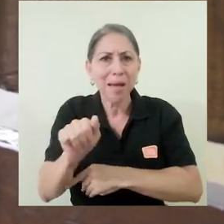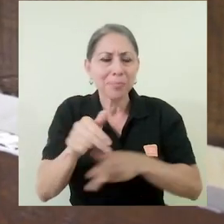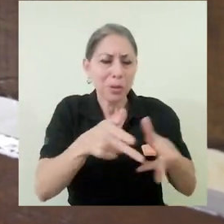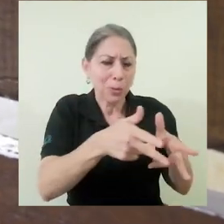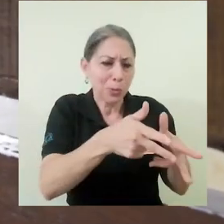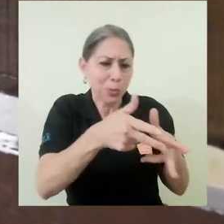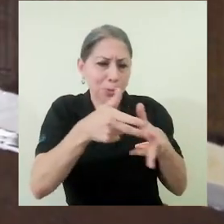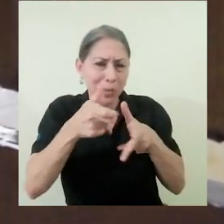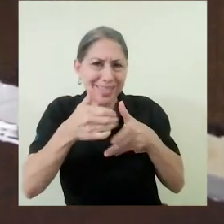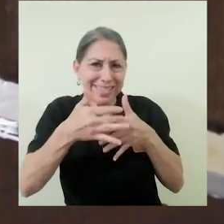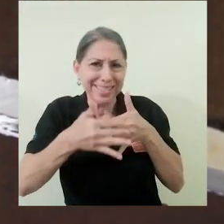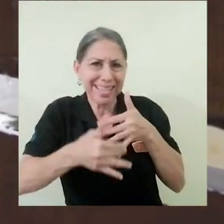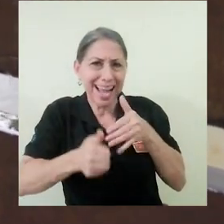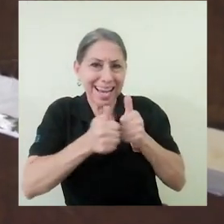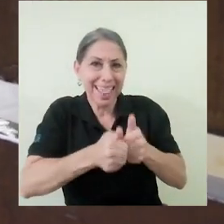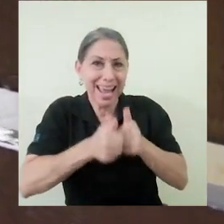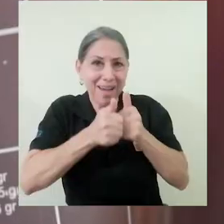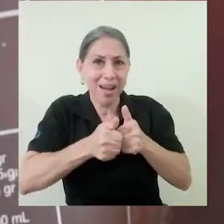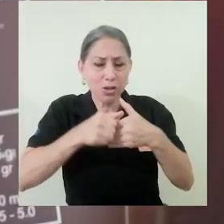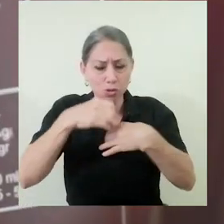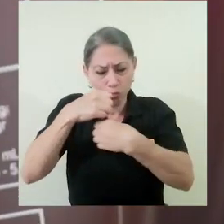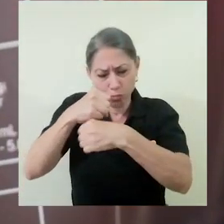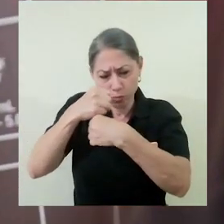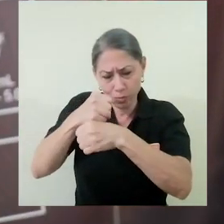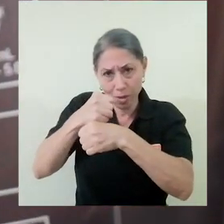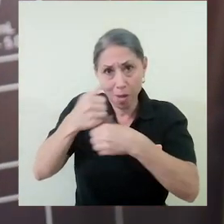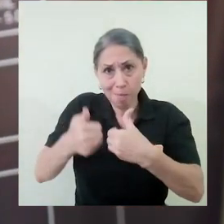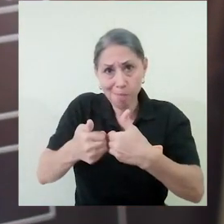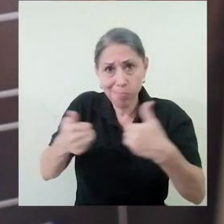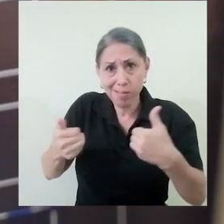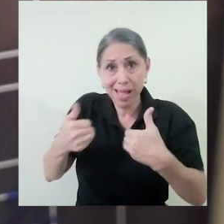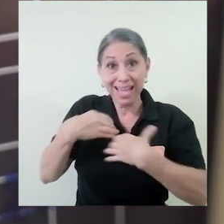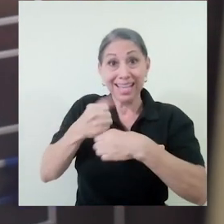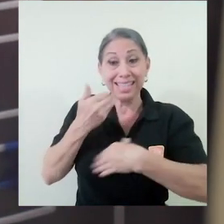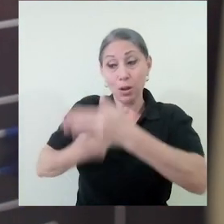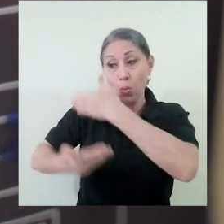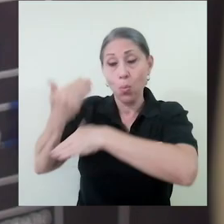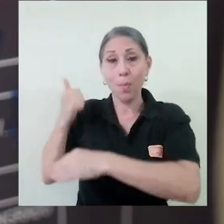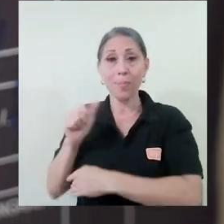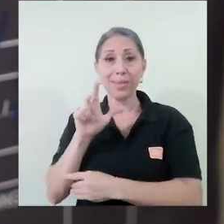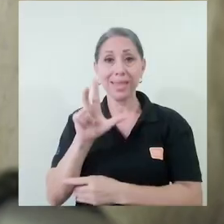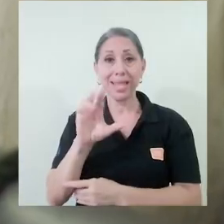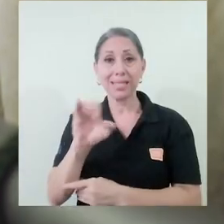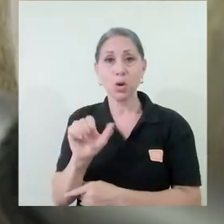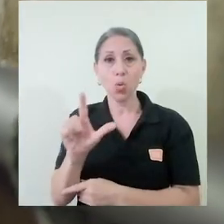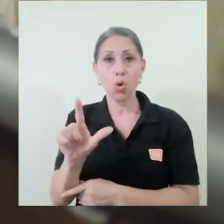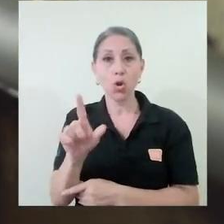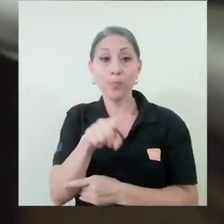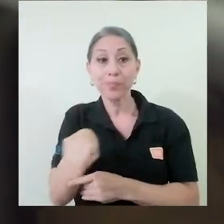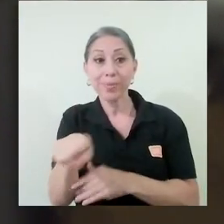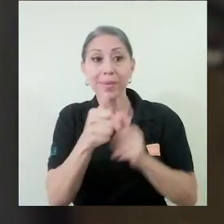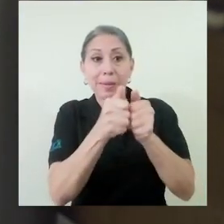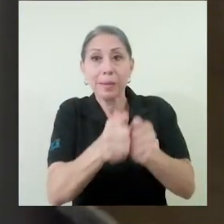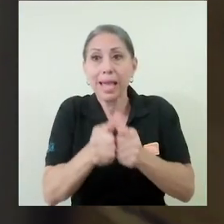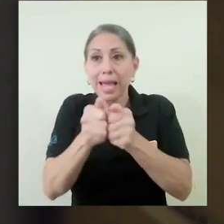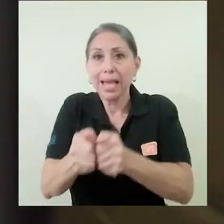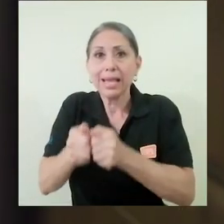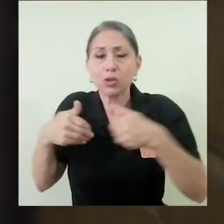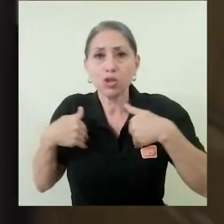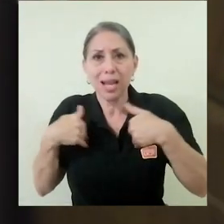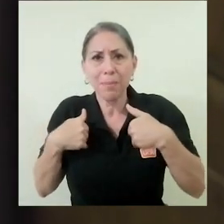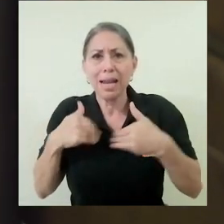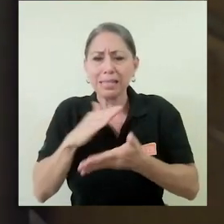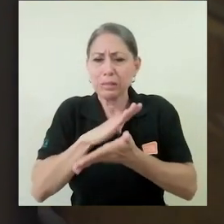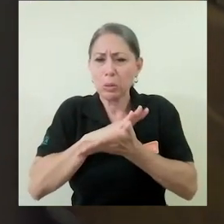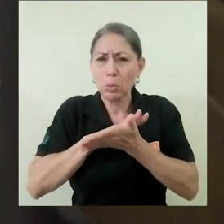de la extracción de la sangre de caballos que se realizó el pasado 3 de julio. Estos animales fueron inmunizados